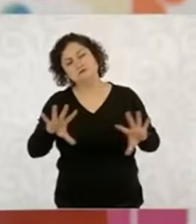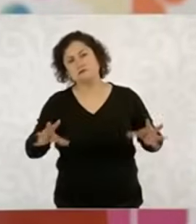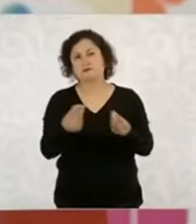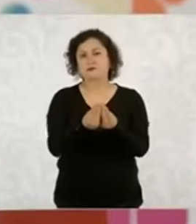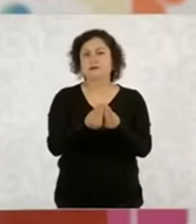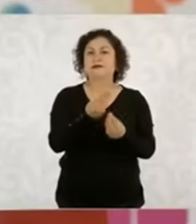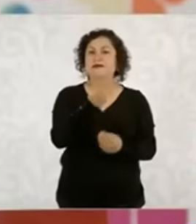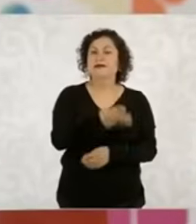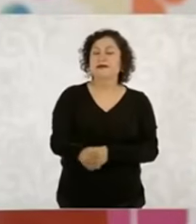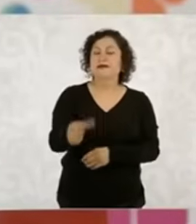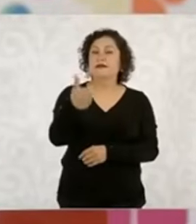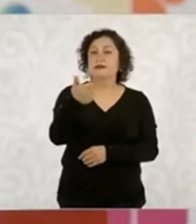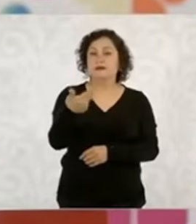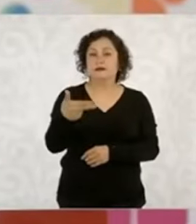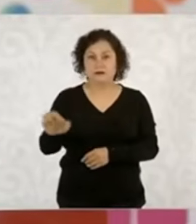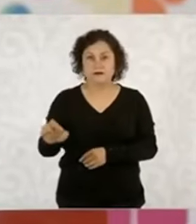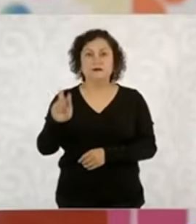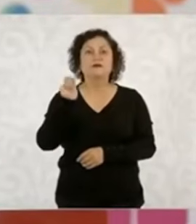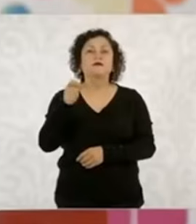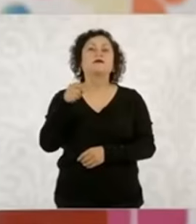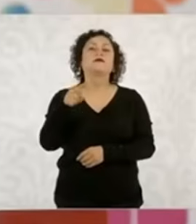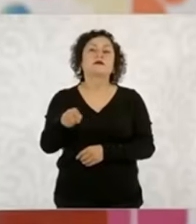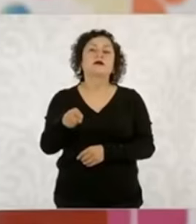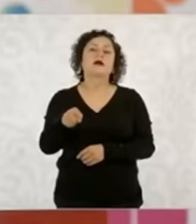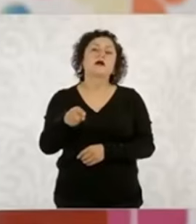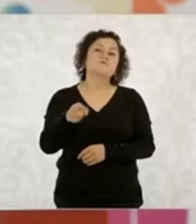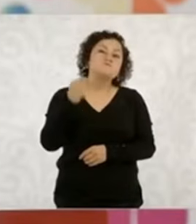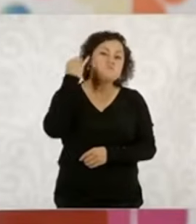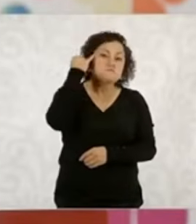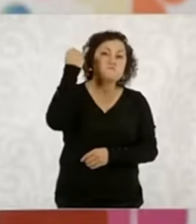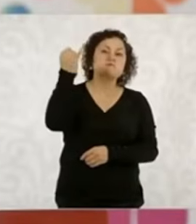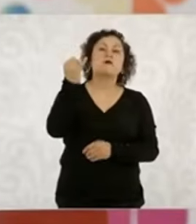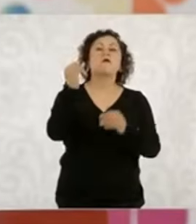306 hectáreas con una proyección de